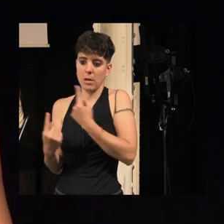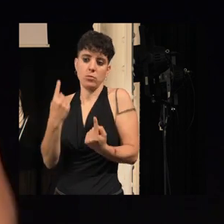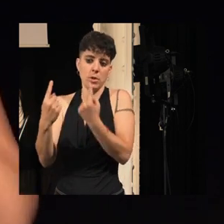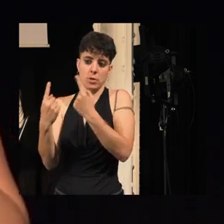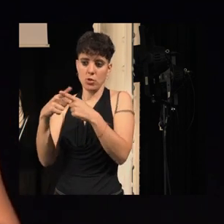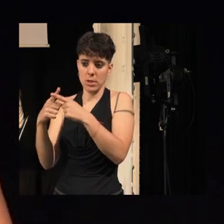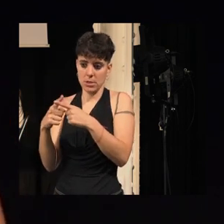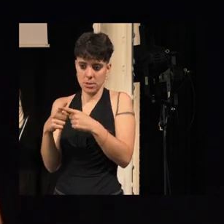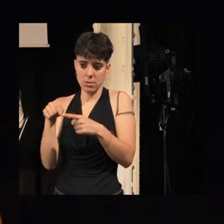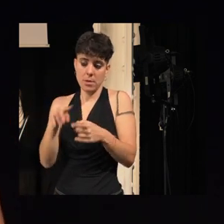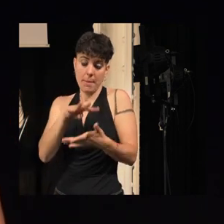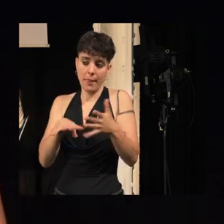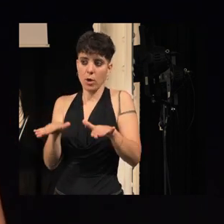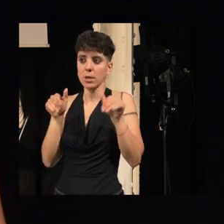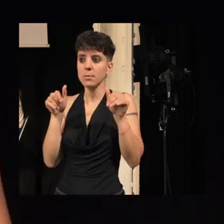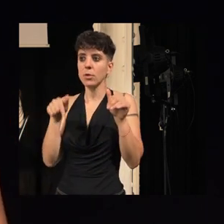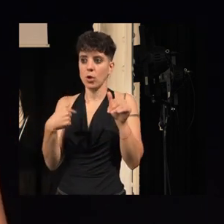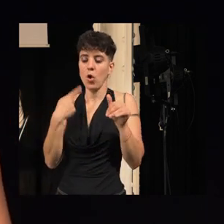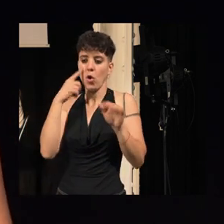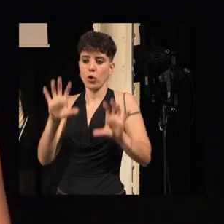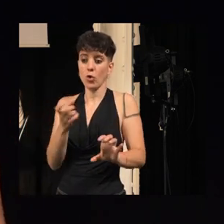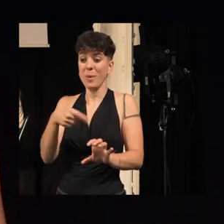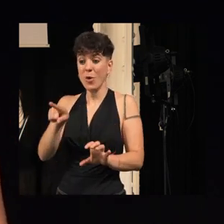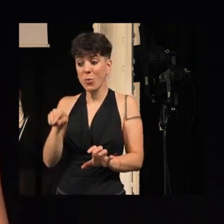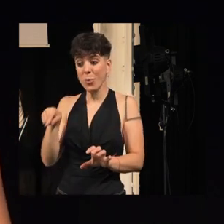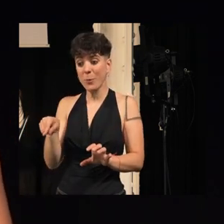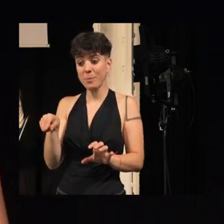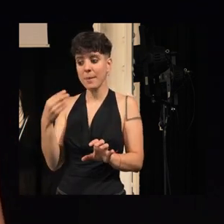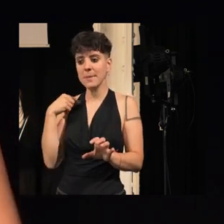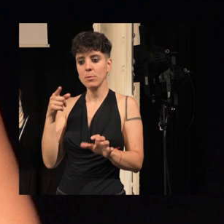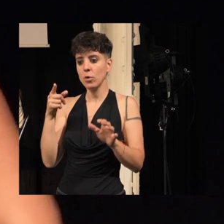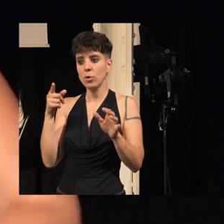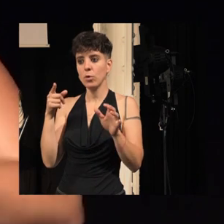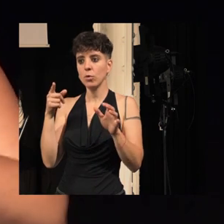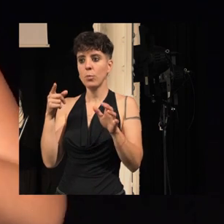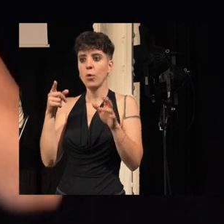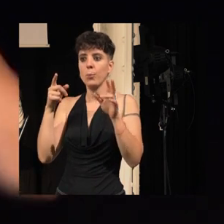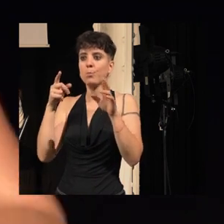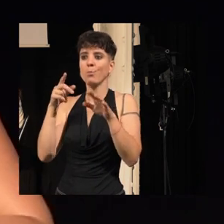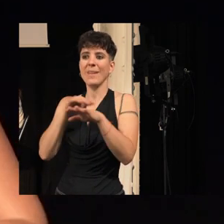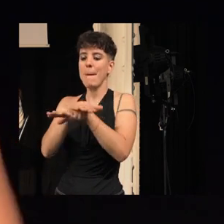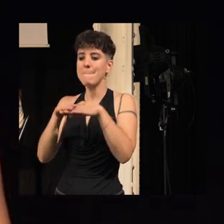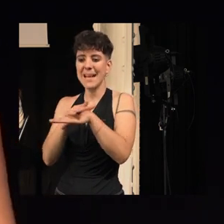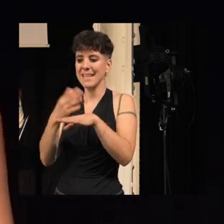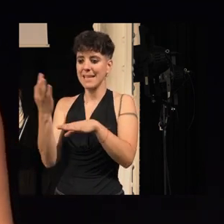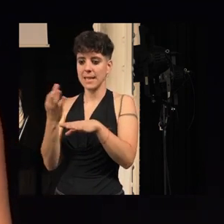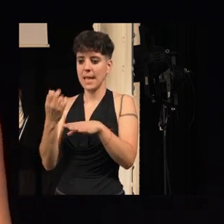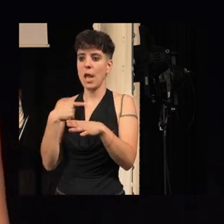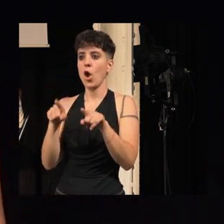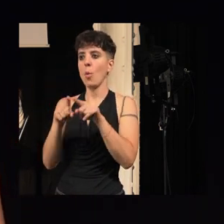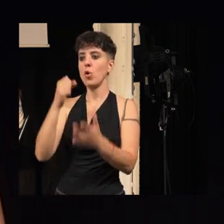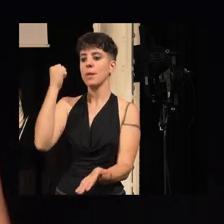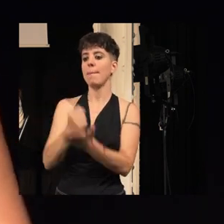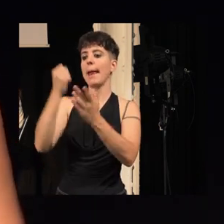demarcación de Barcelona, que es lo que más conozco, se basan en lo simbólico y en el en izadas de bandera para